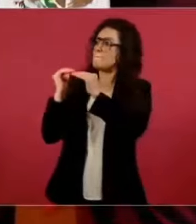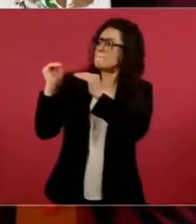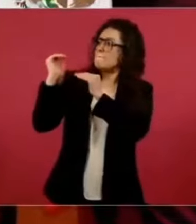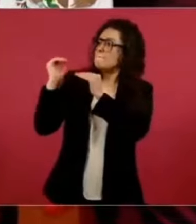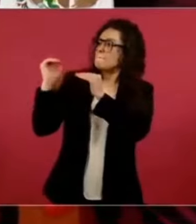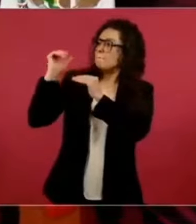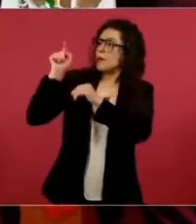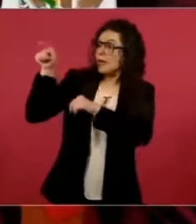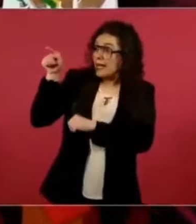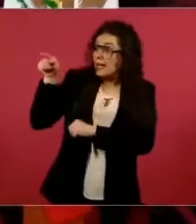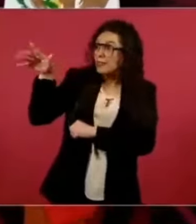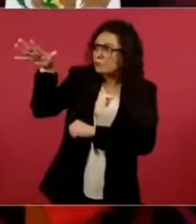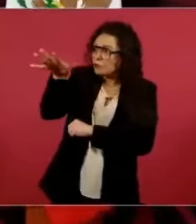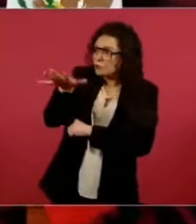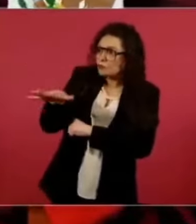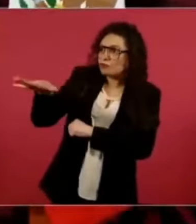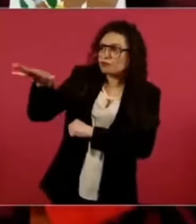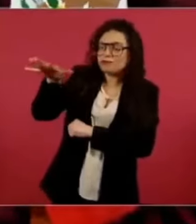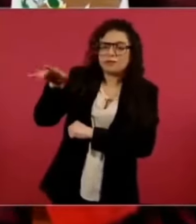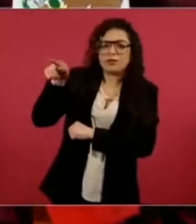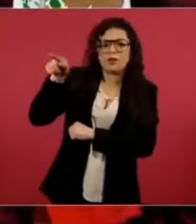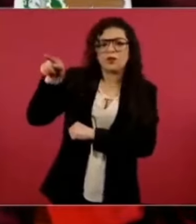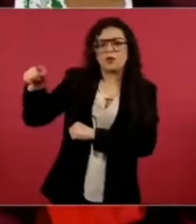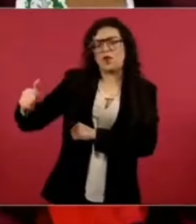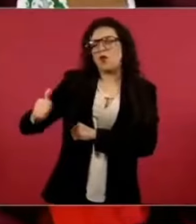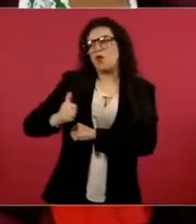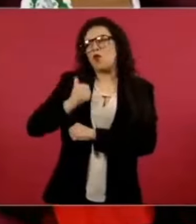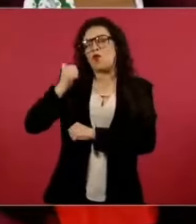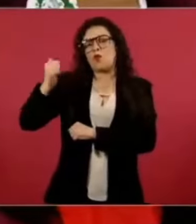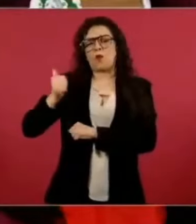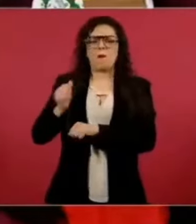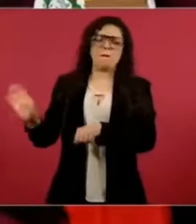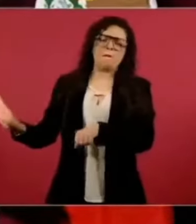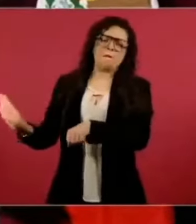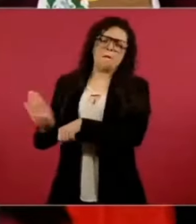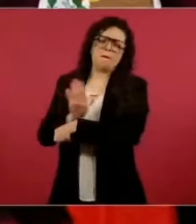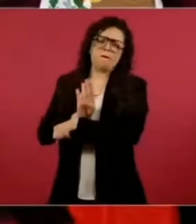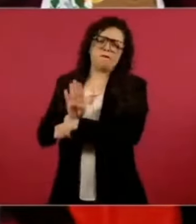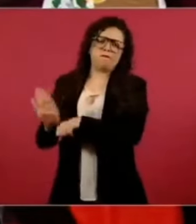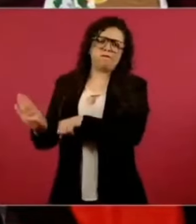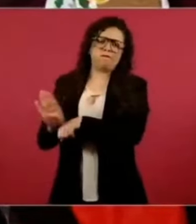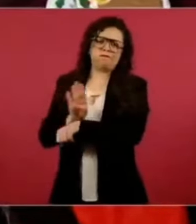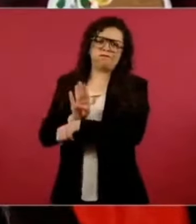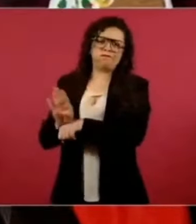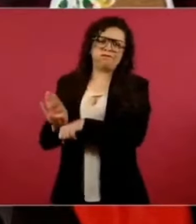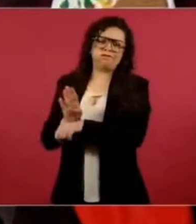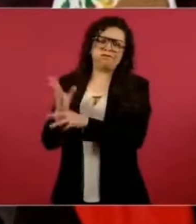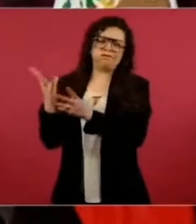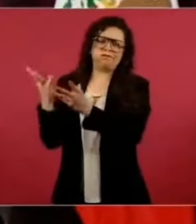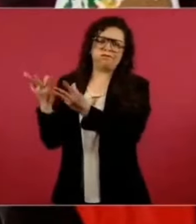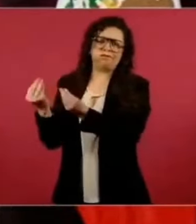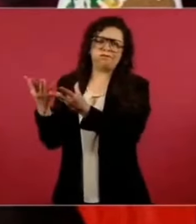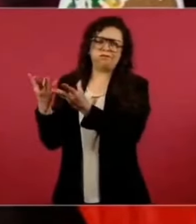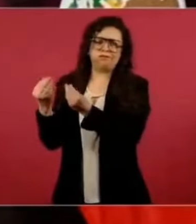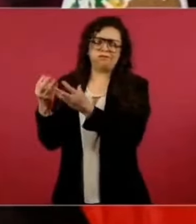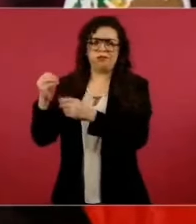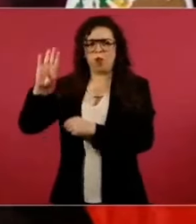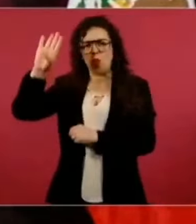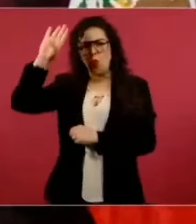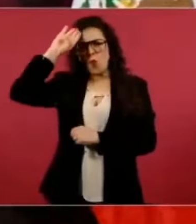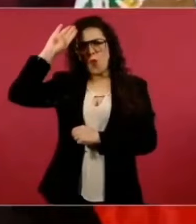que son los que se sirven con La cuchara grande nada más